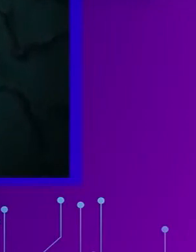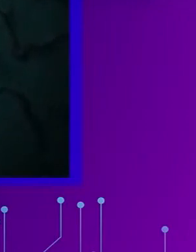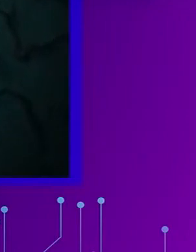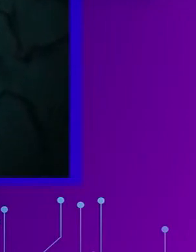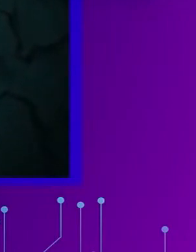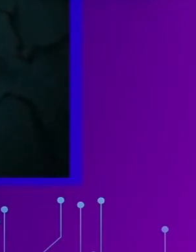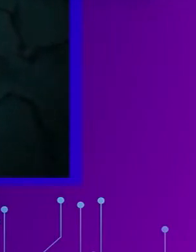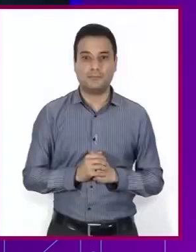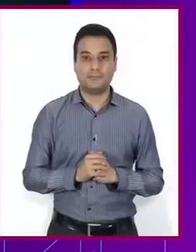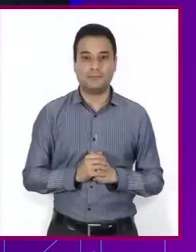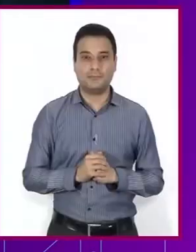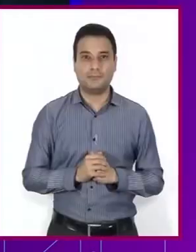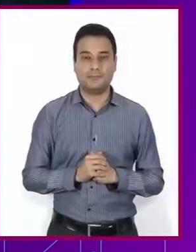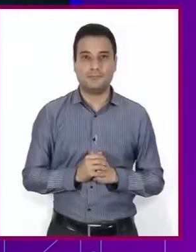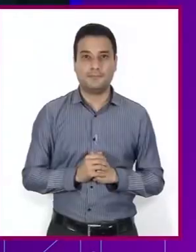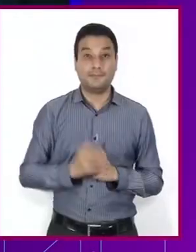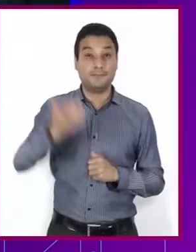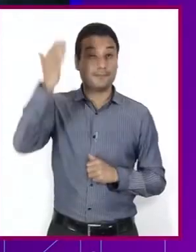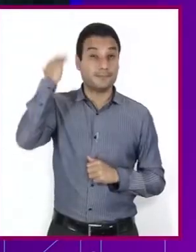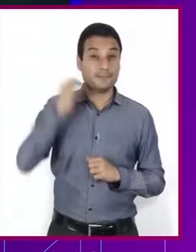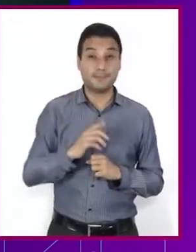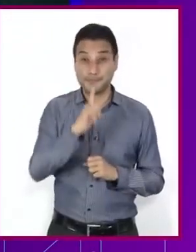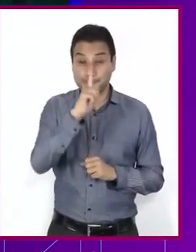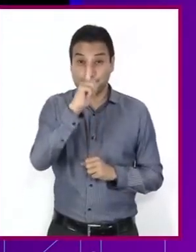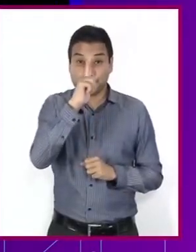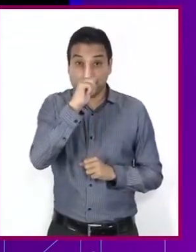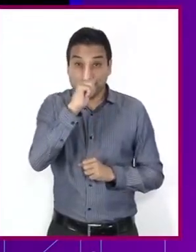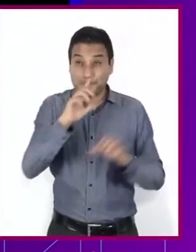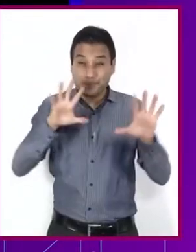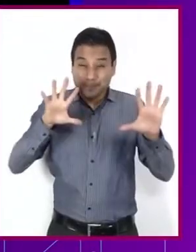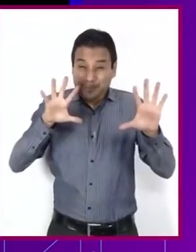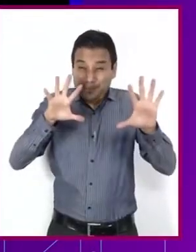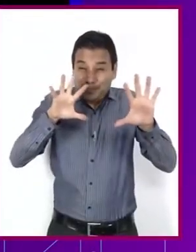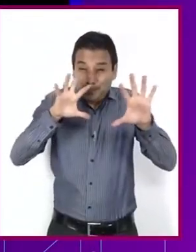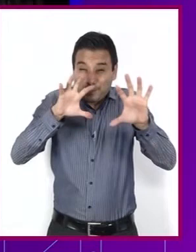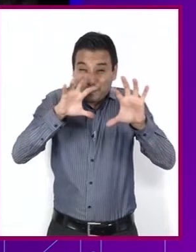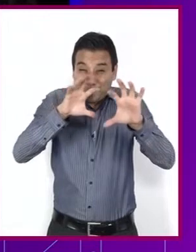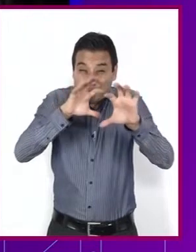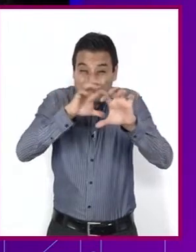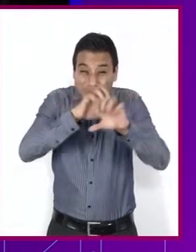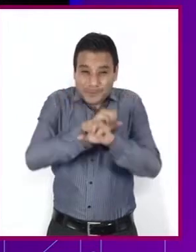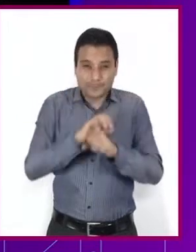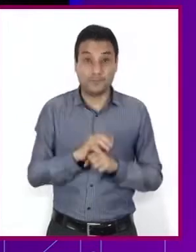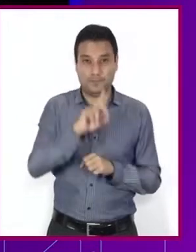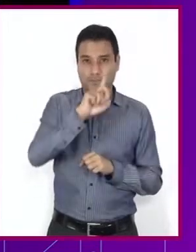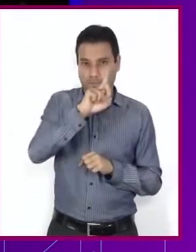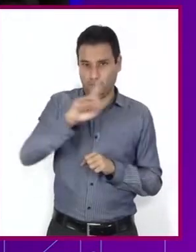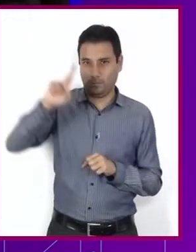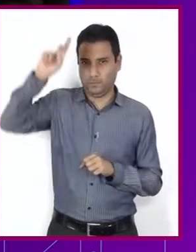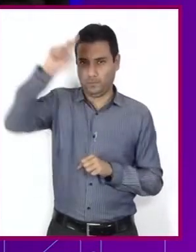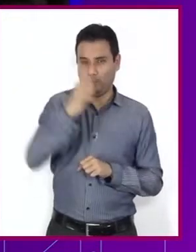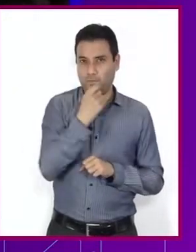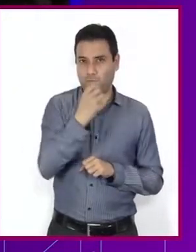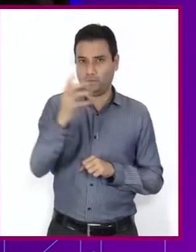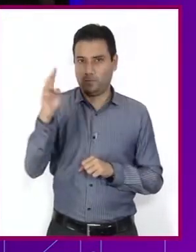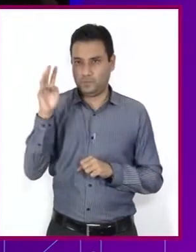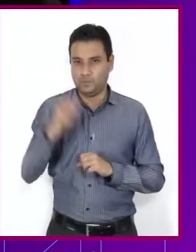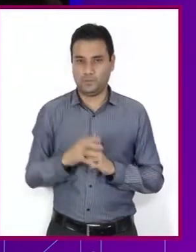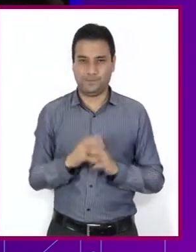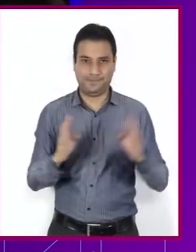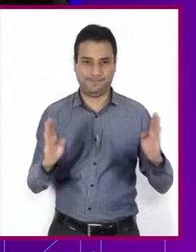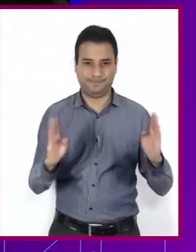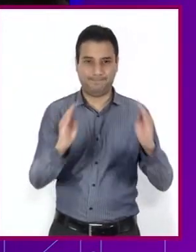Cuando aún no había luz ni día, los dioses se reunieron en Teotihuacán y se preguntaban quién